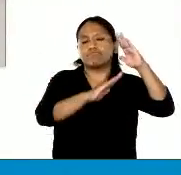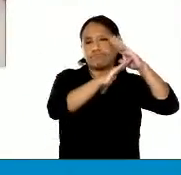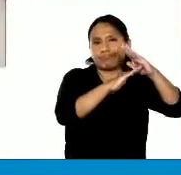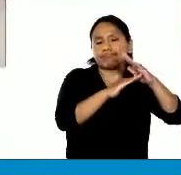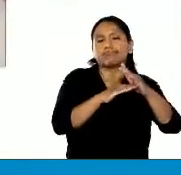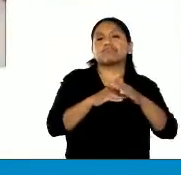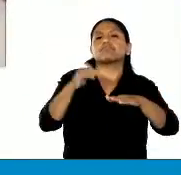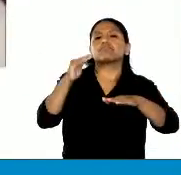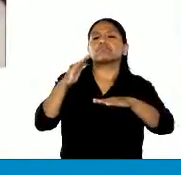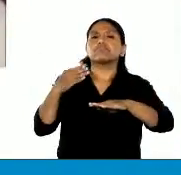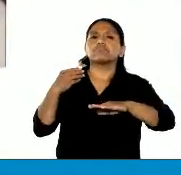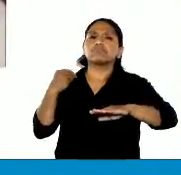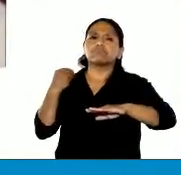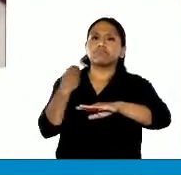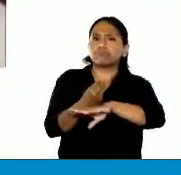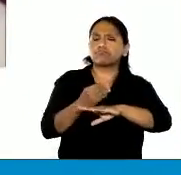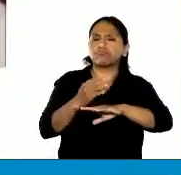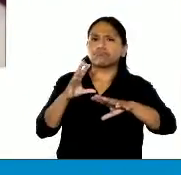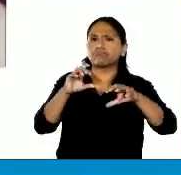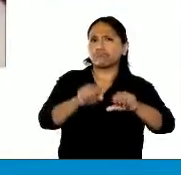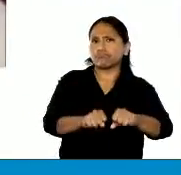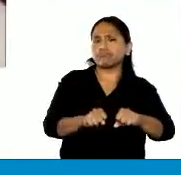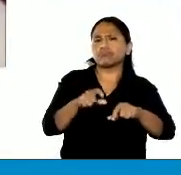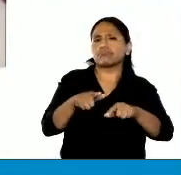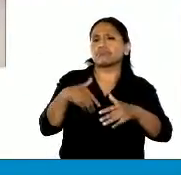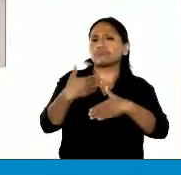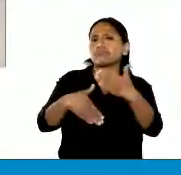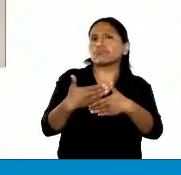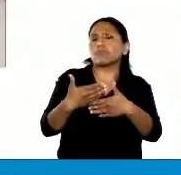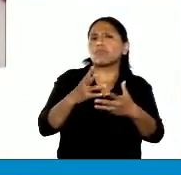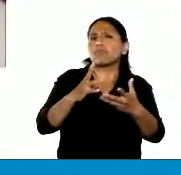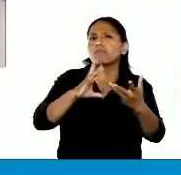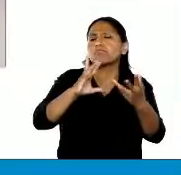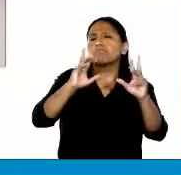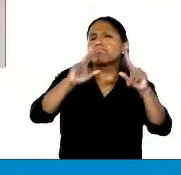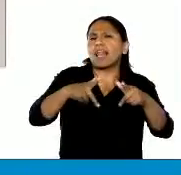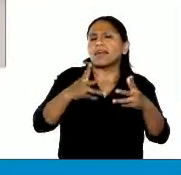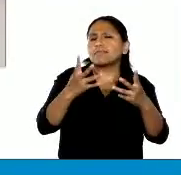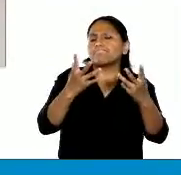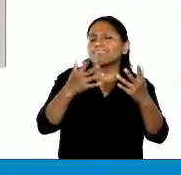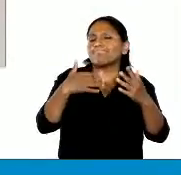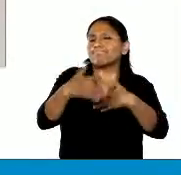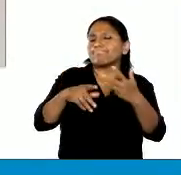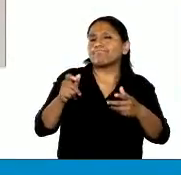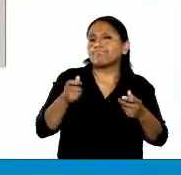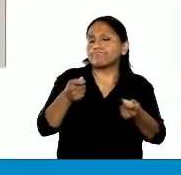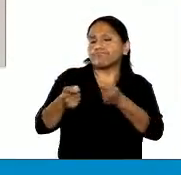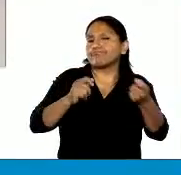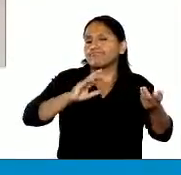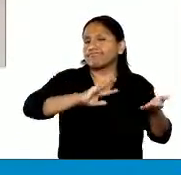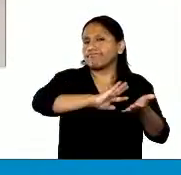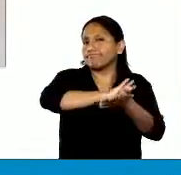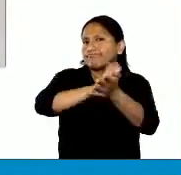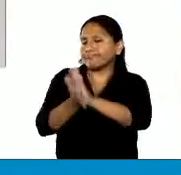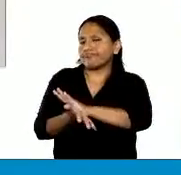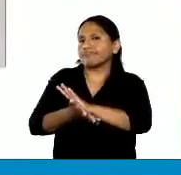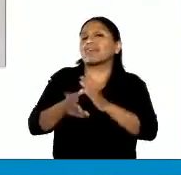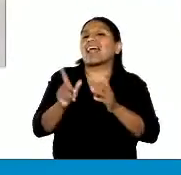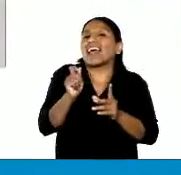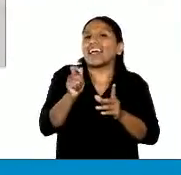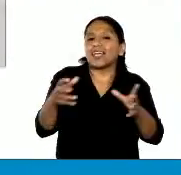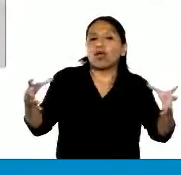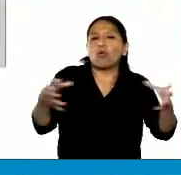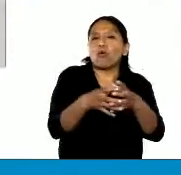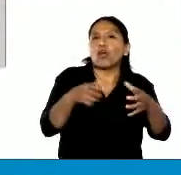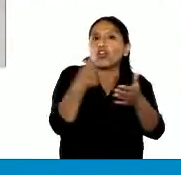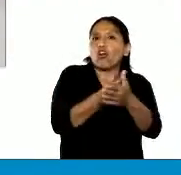hacía cargo de los destinos del Estado y llevaron adelante un plan sistemático de exterminio, como sabemos, para aplastar a un movimiento obrero